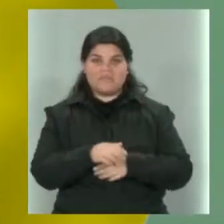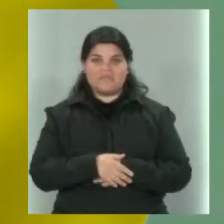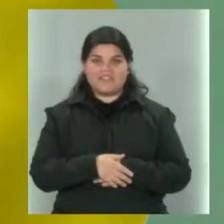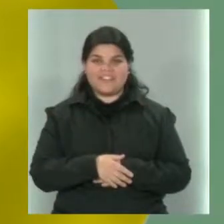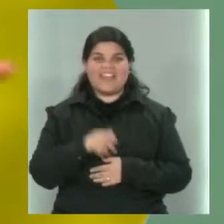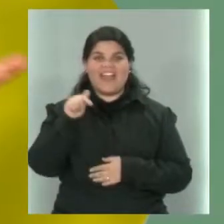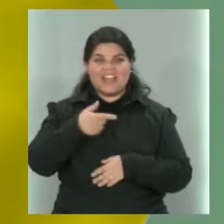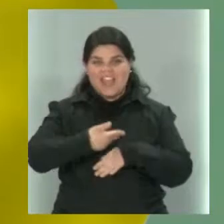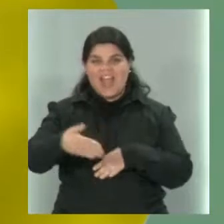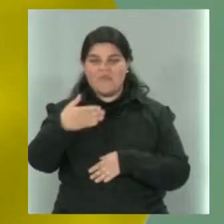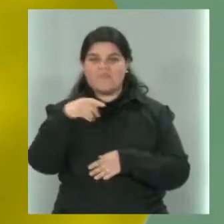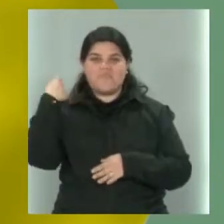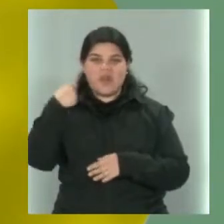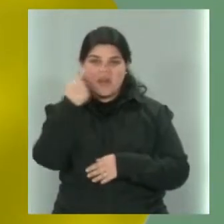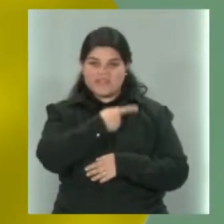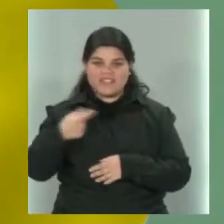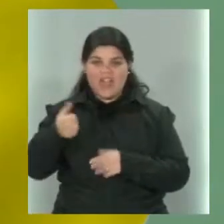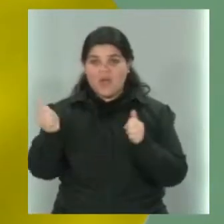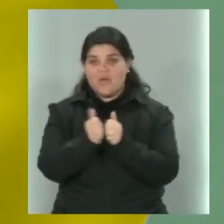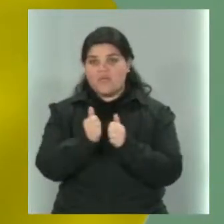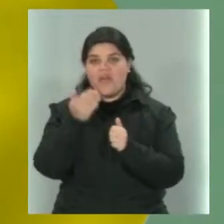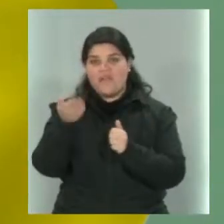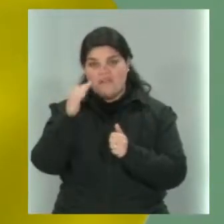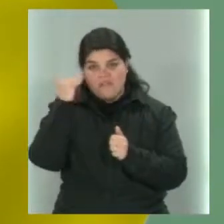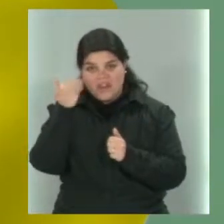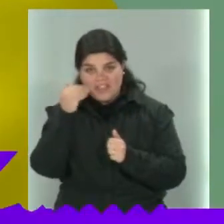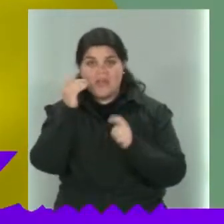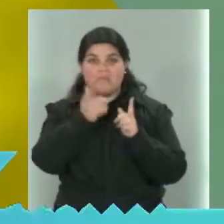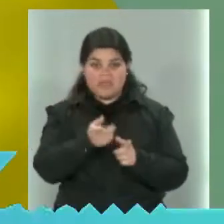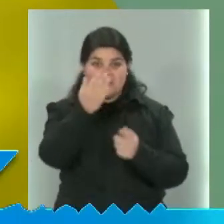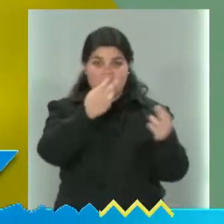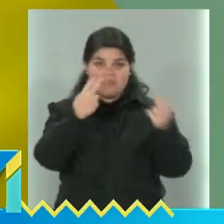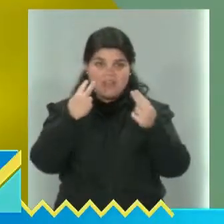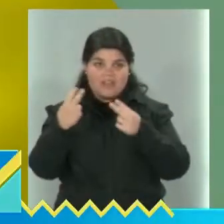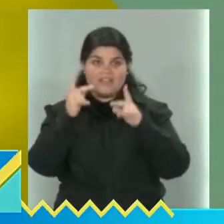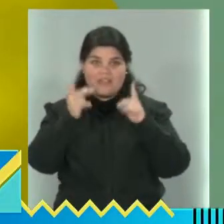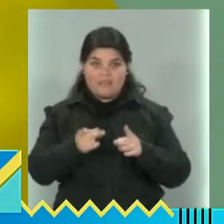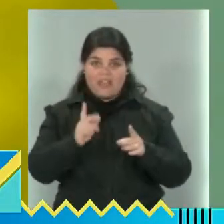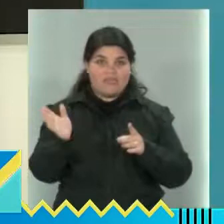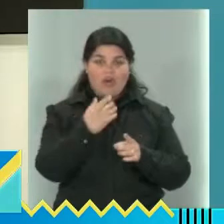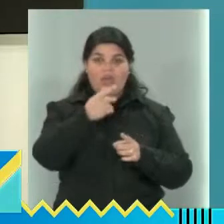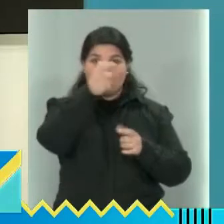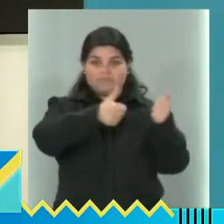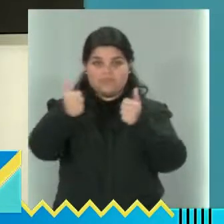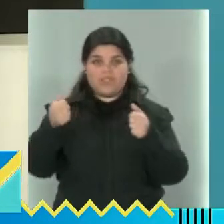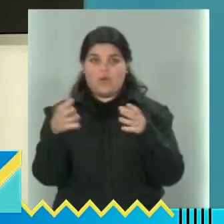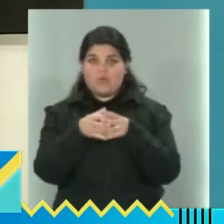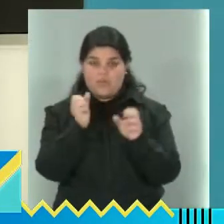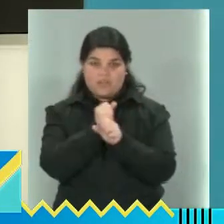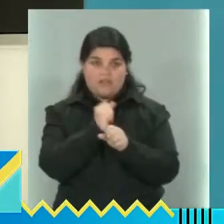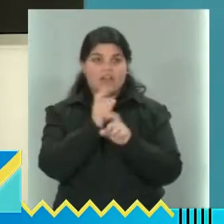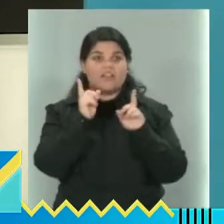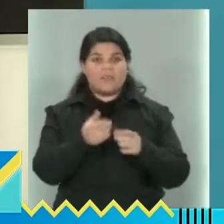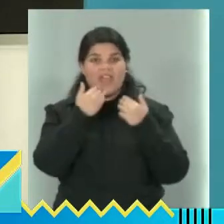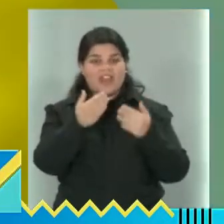estos 100 programas. Agradecerte, por supuesto, a vos, Fer, y a todos aquellos que están del otro lado, que los vamos a mencionar, como debe ser. Por supuesto que sí, Caro, también muchas gracias a vos